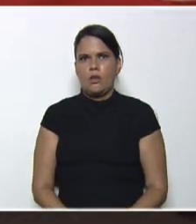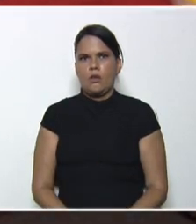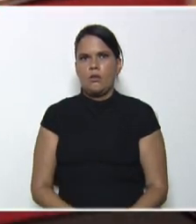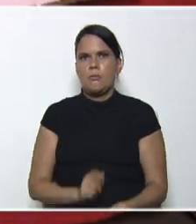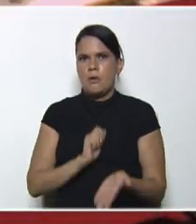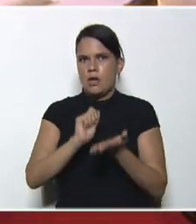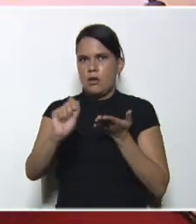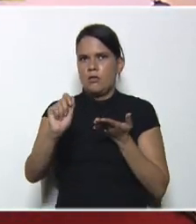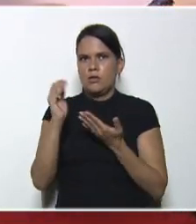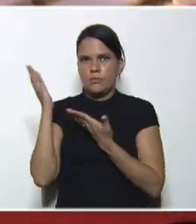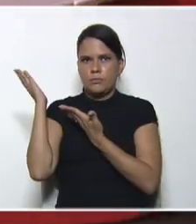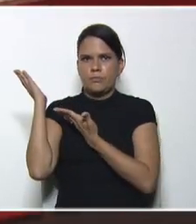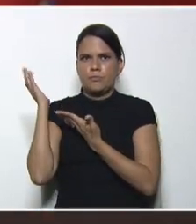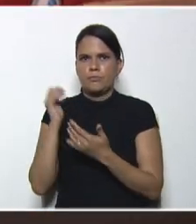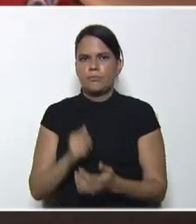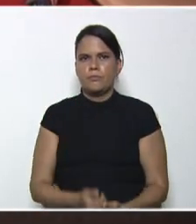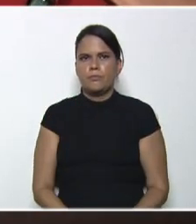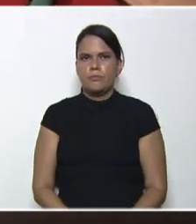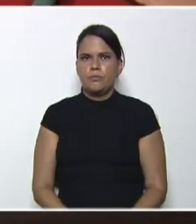marcadores